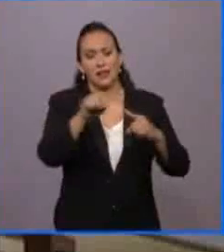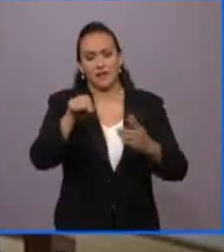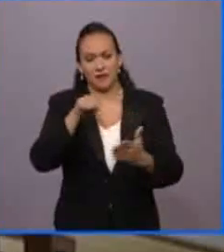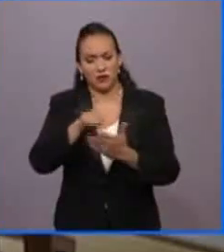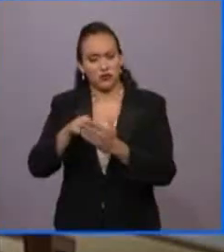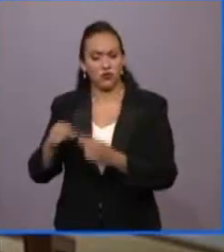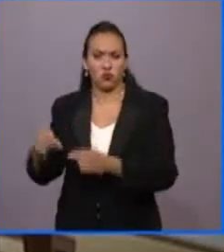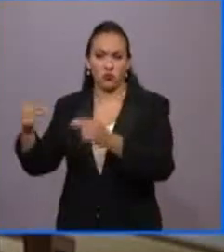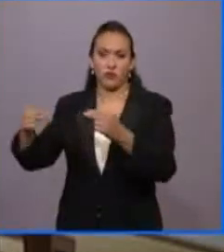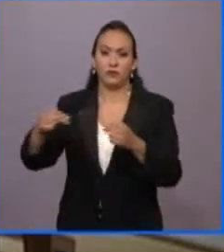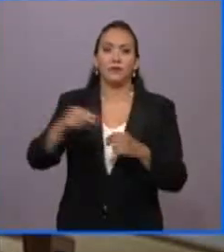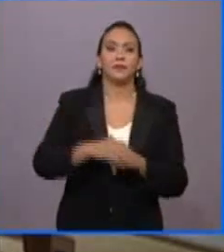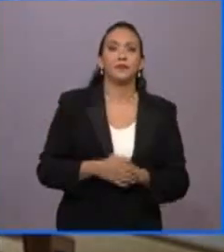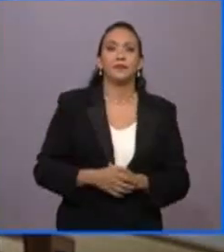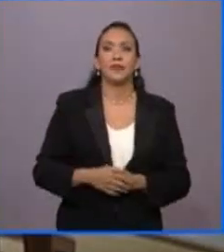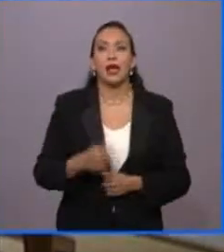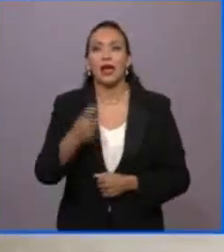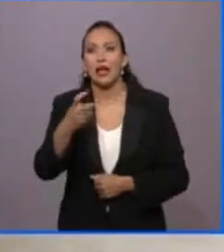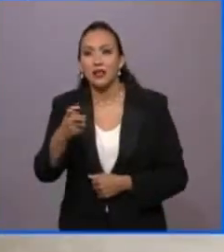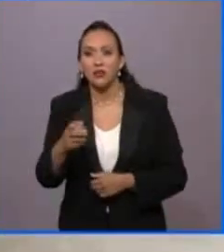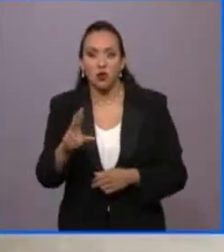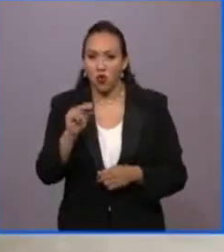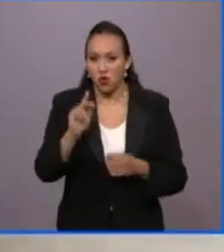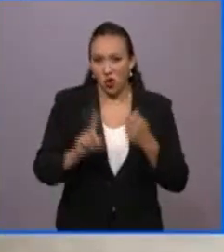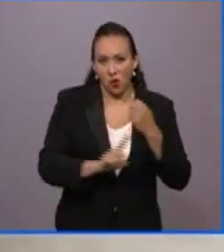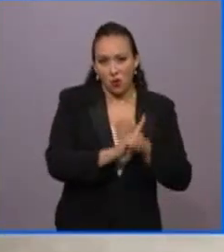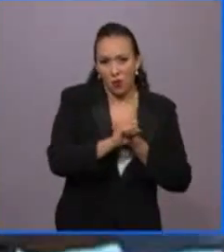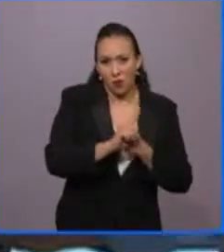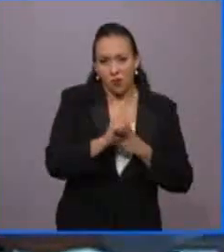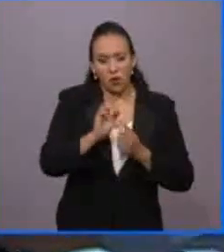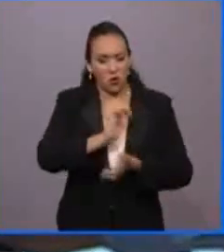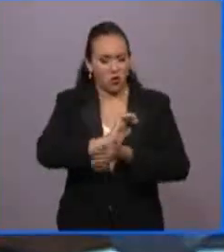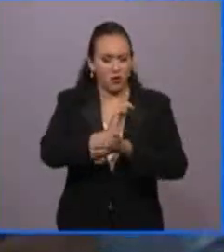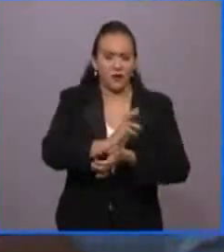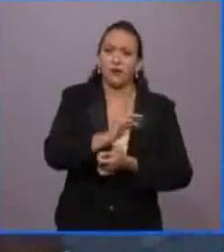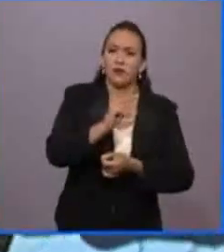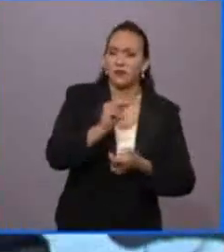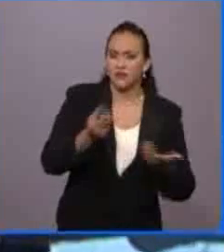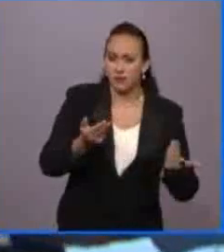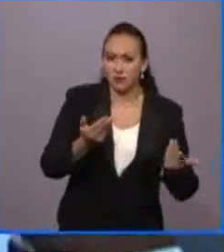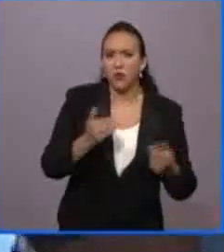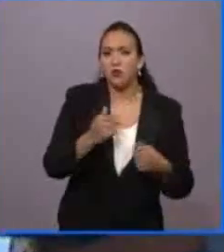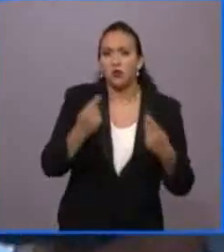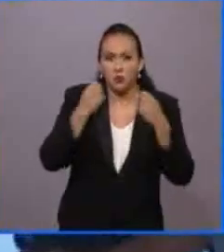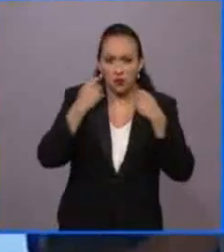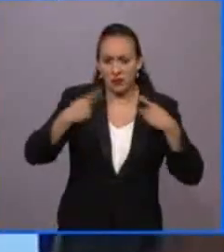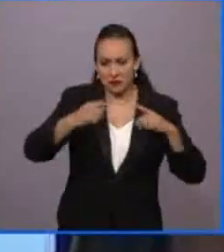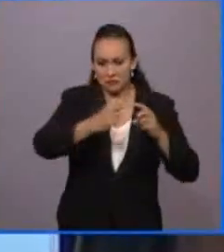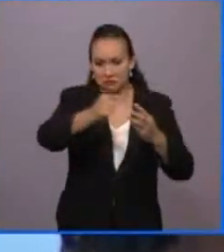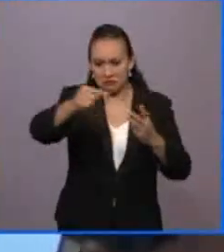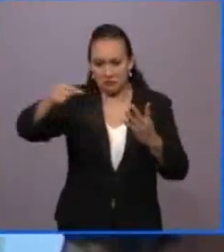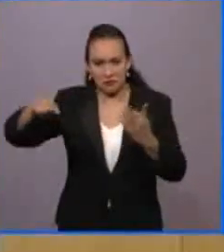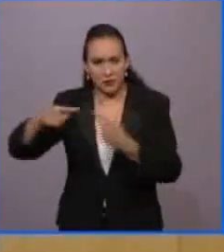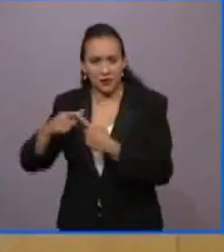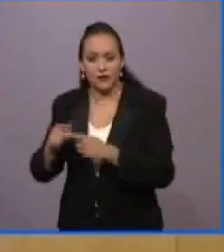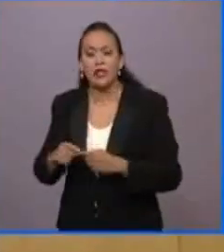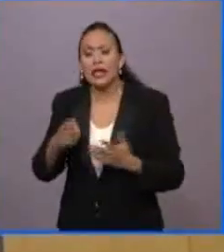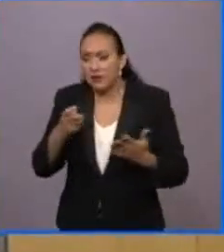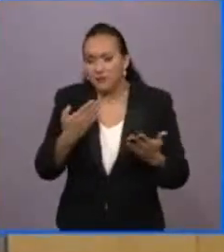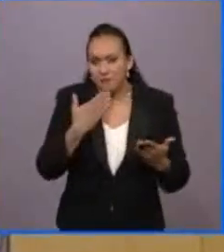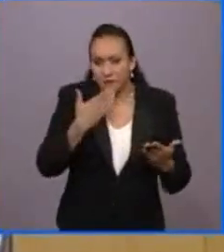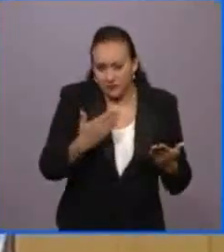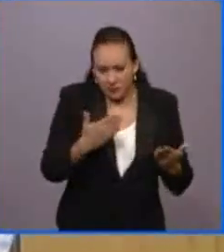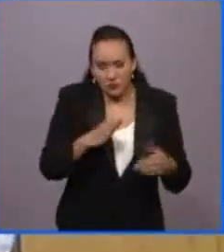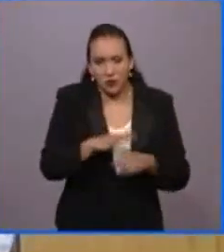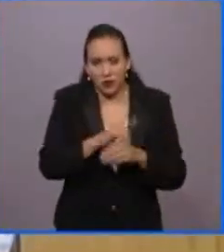tipos existentes, no genera asimetrías o discriminación entre las diferentes clases de acreedores, pues resulta razonable